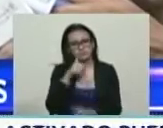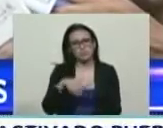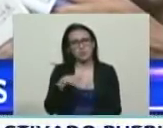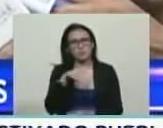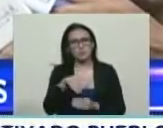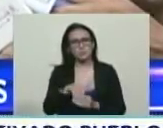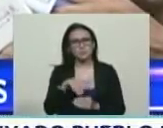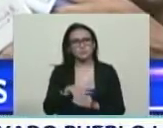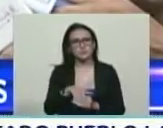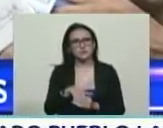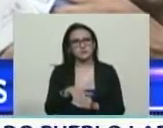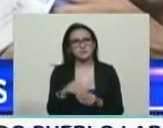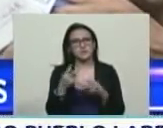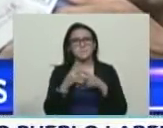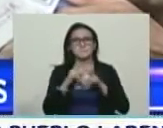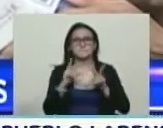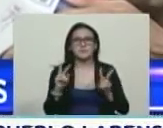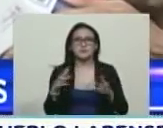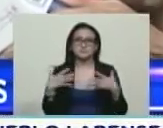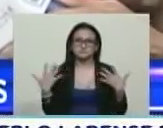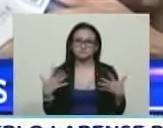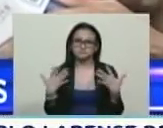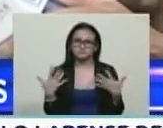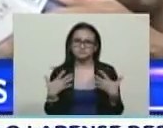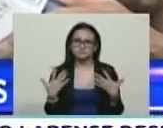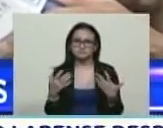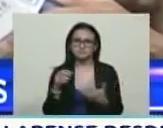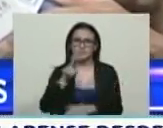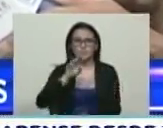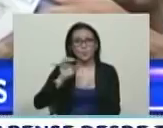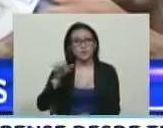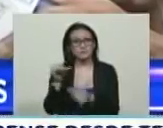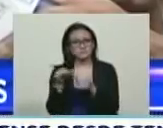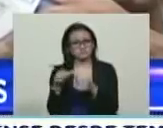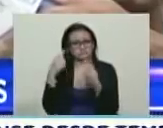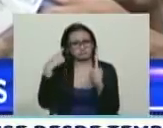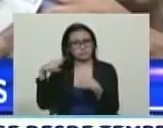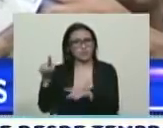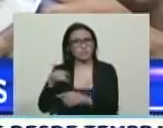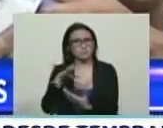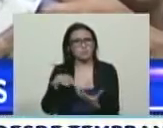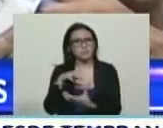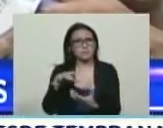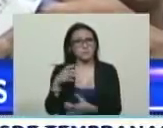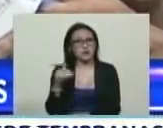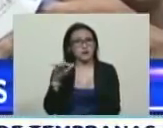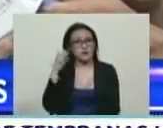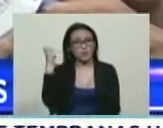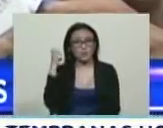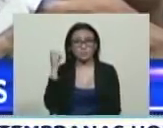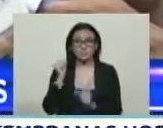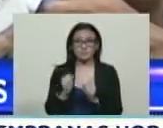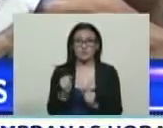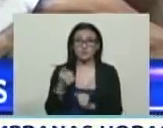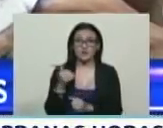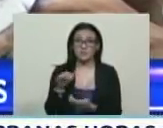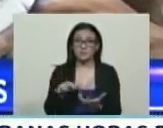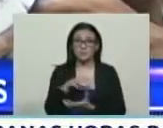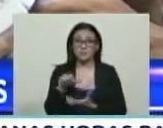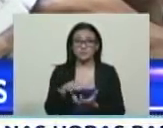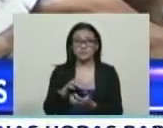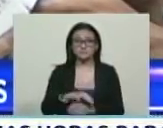nuestro pueblo en paz, en armonía. Y la Unión Europea que se quede con su problema. Bastante problema tienen en Europa, pero muchísimos problemas. Y